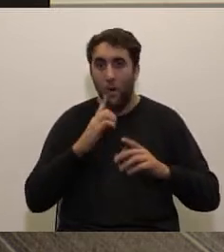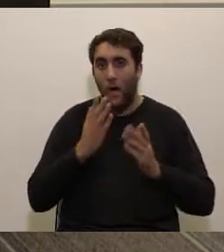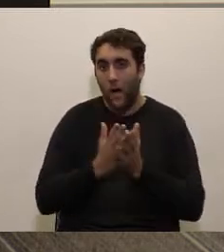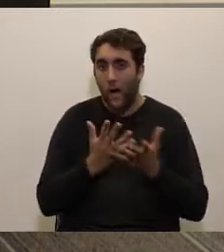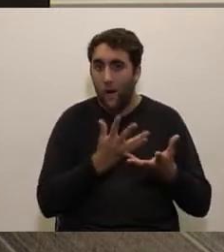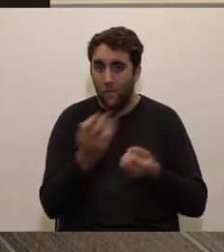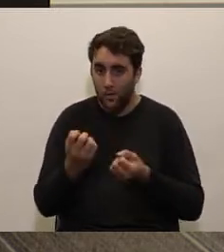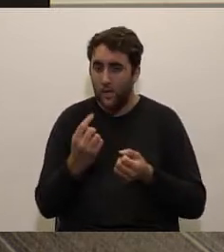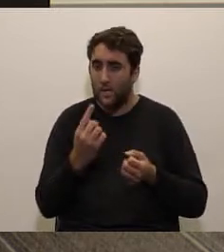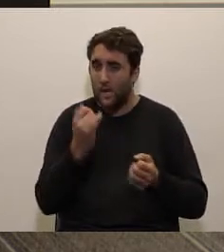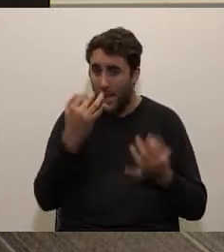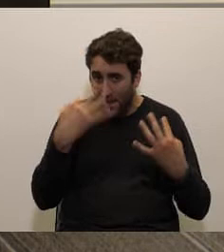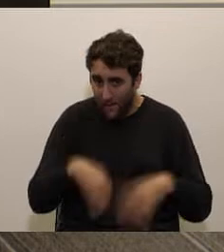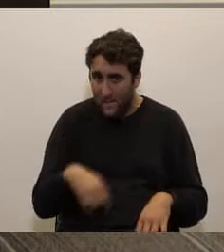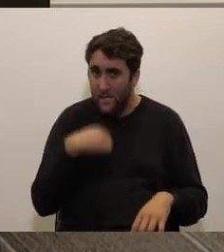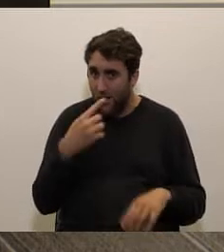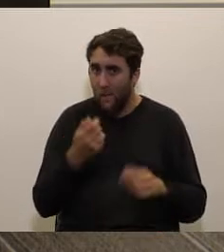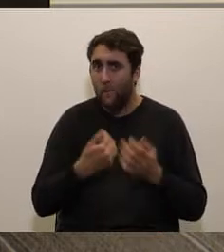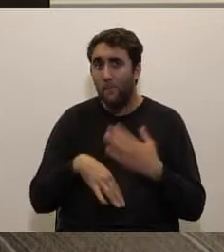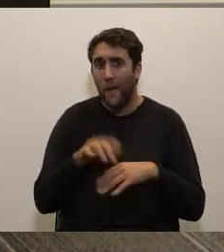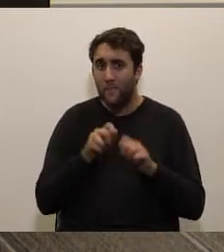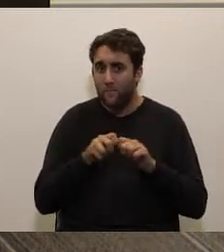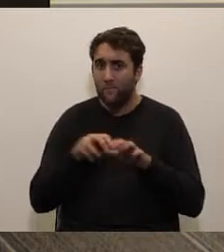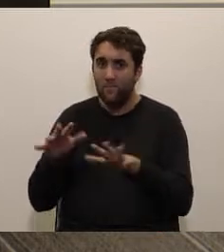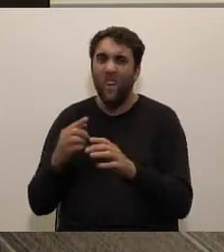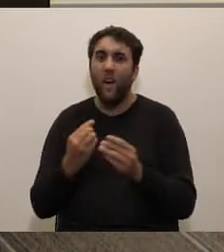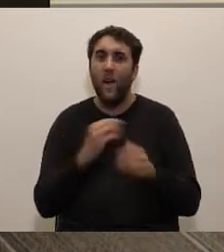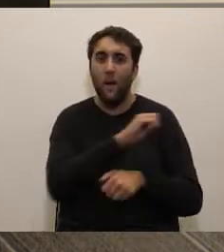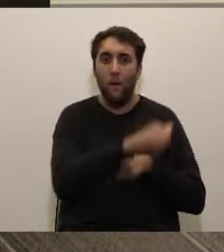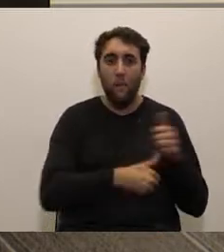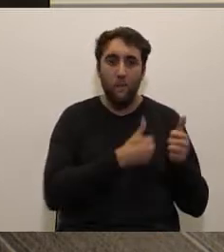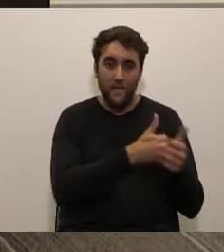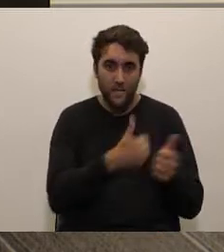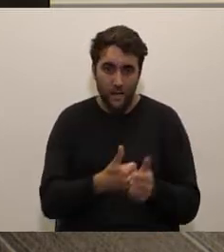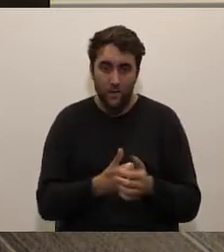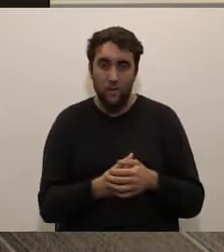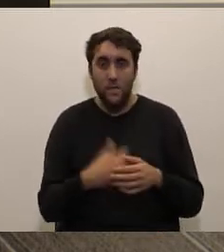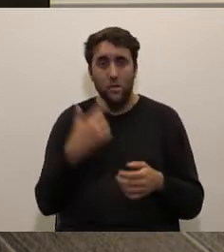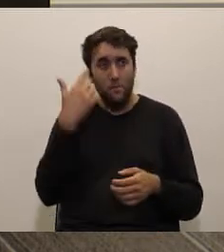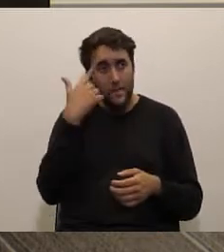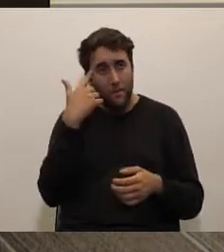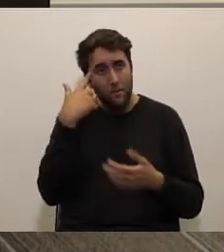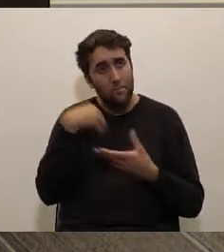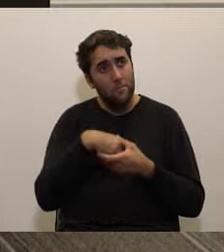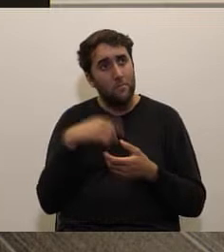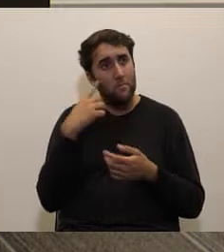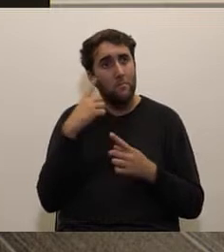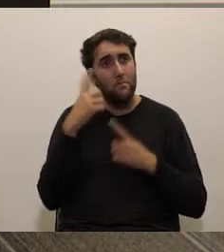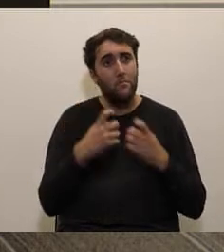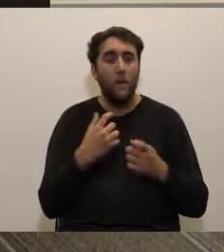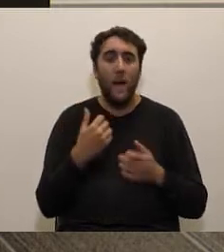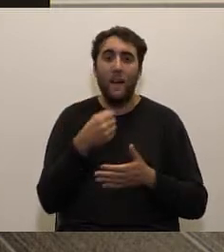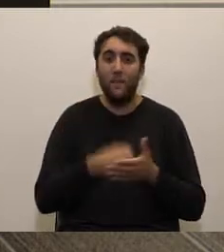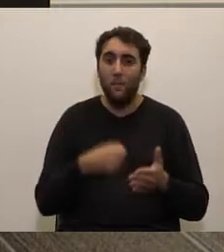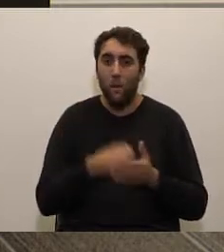digital efectivamente nos permite llegar a más personas y nos permite mantener activas. Yo me hacía una pregunta que tiene que ver como con el activismo político